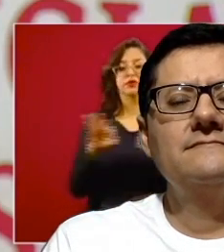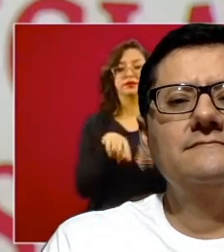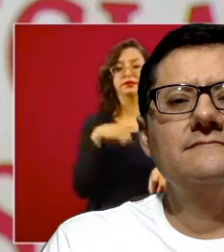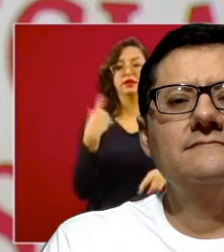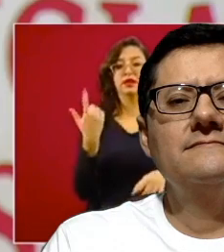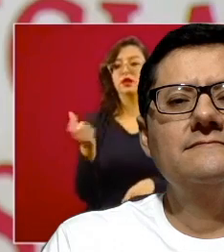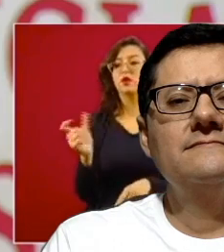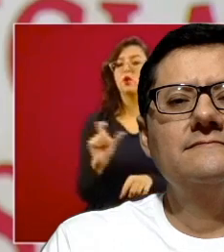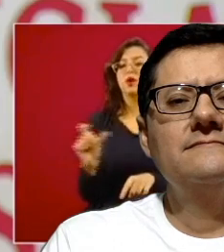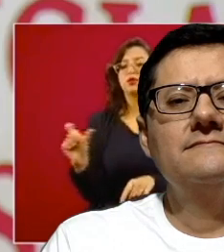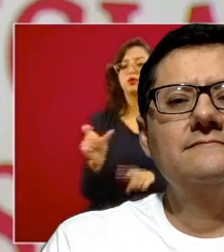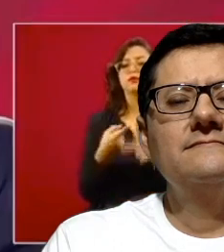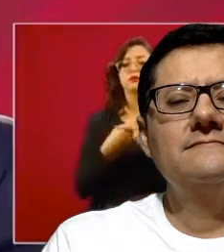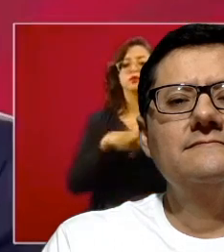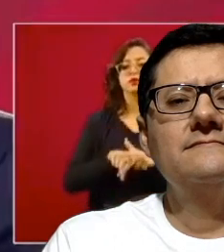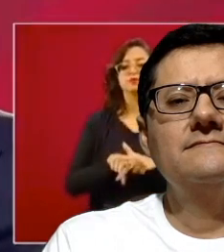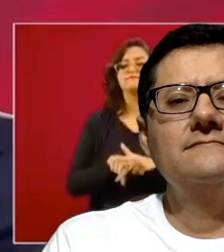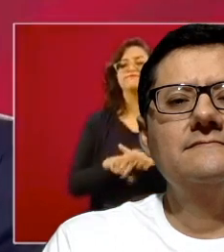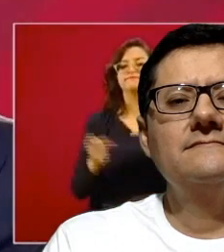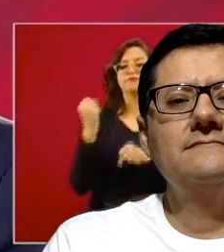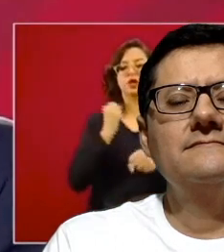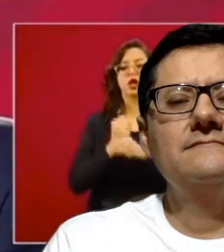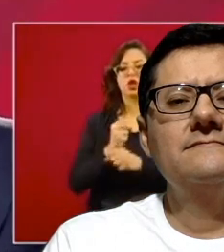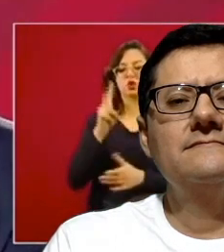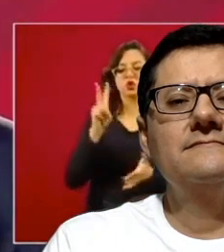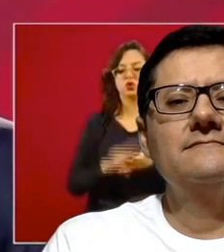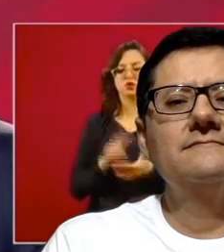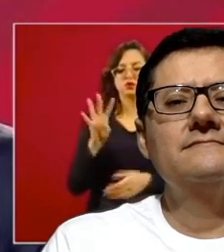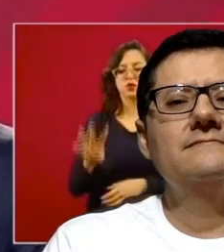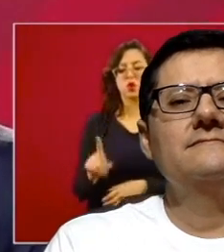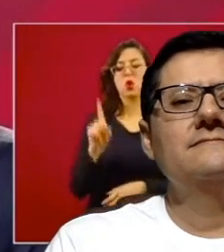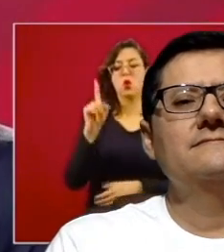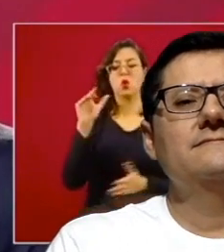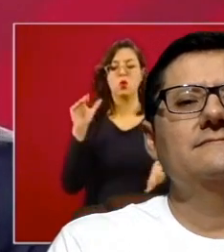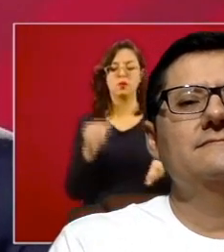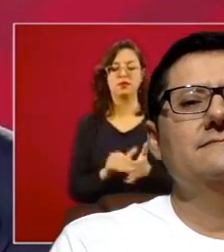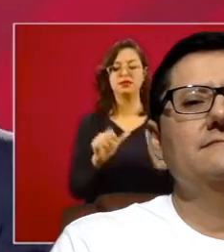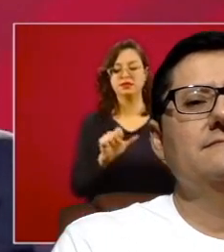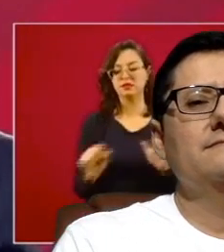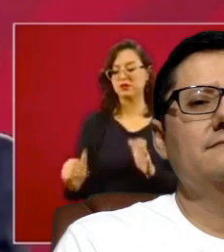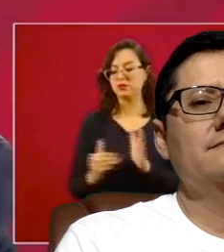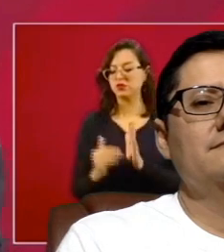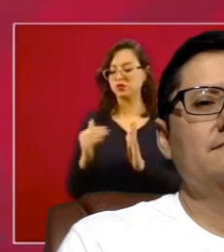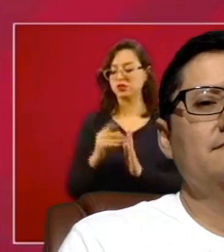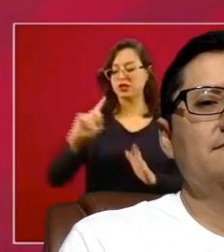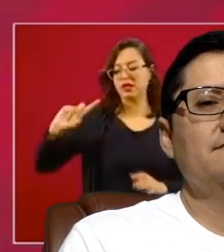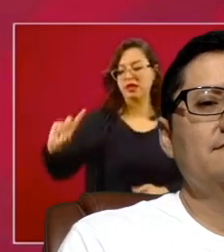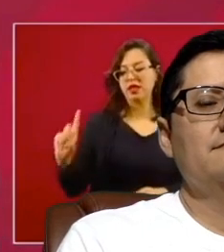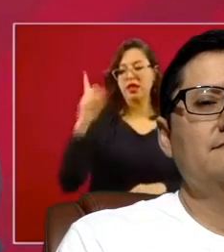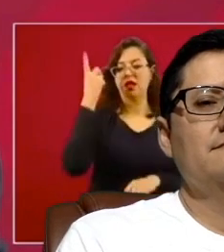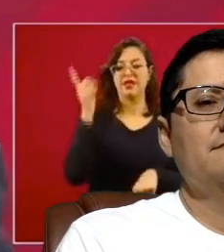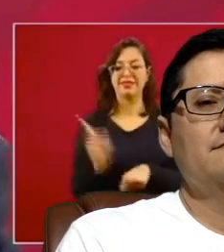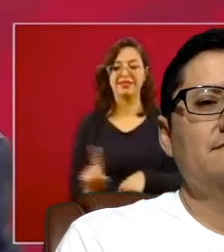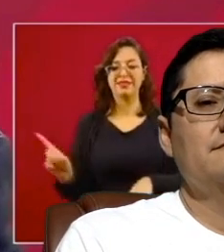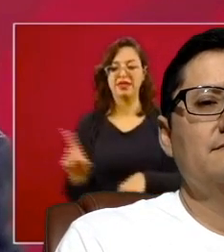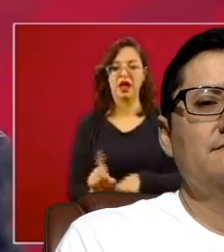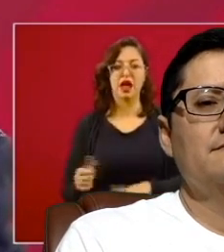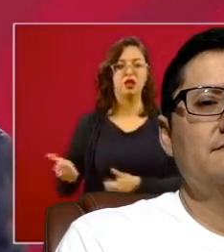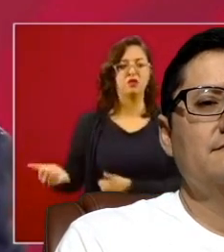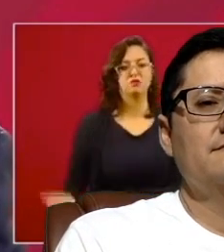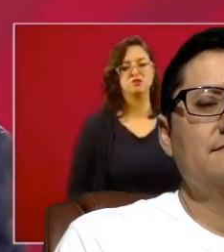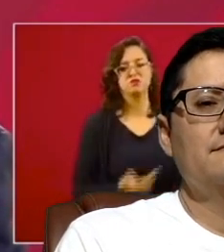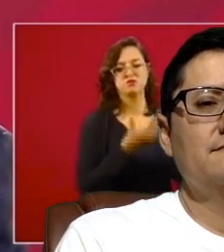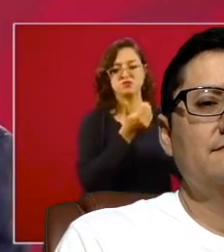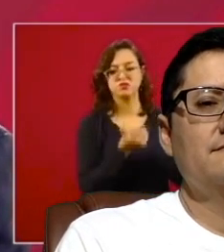días, mercancías con valor de 1.600 millones de dólares cruzan nuestra frontera,